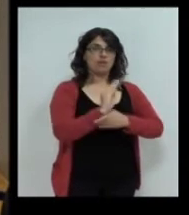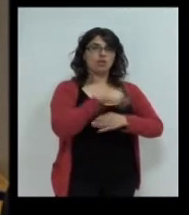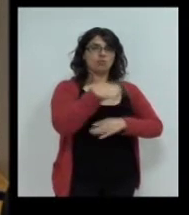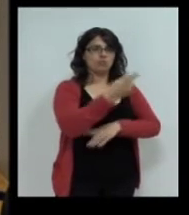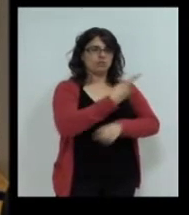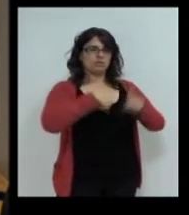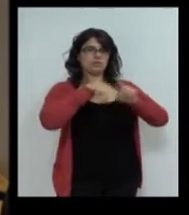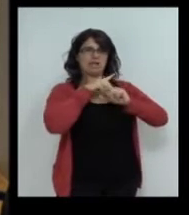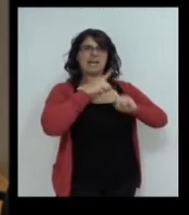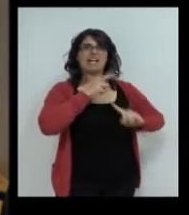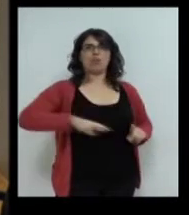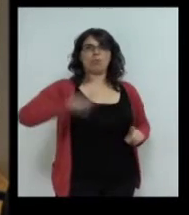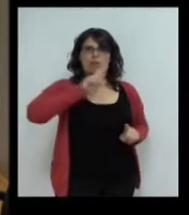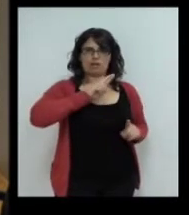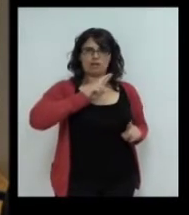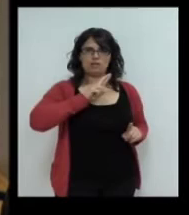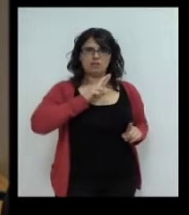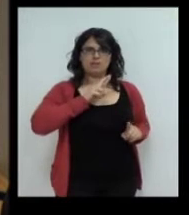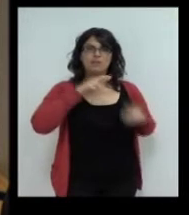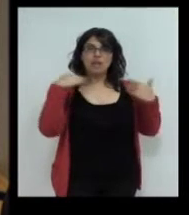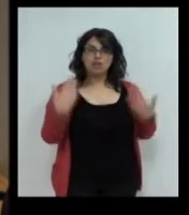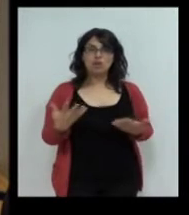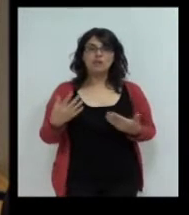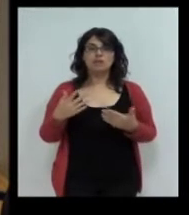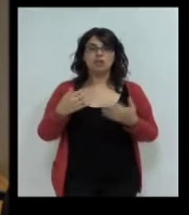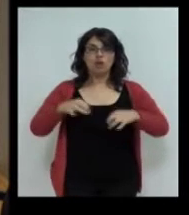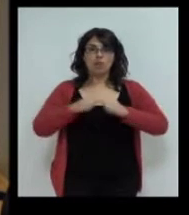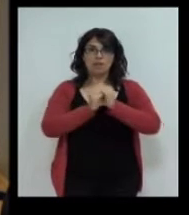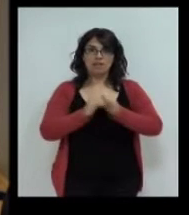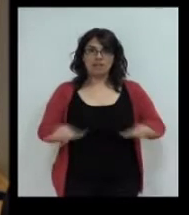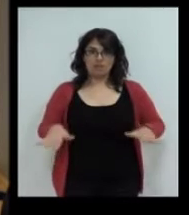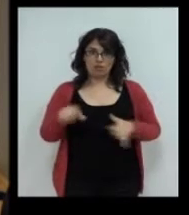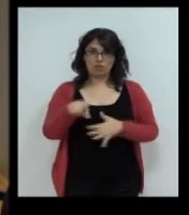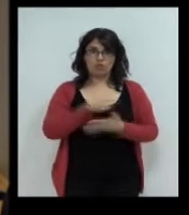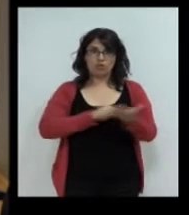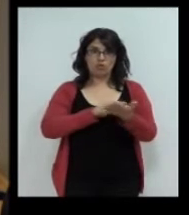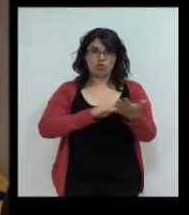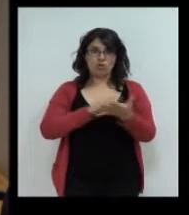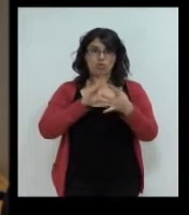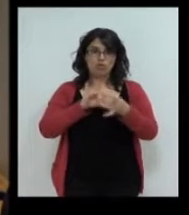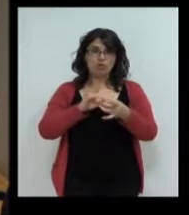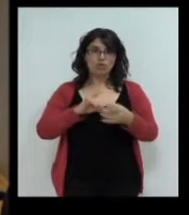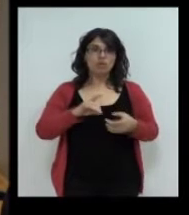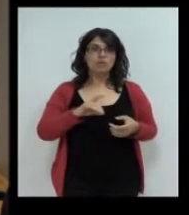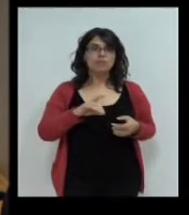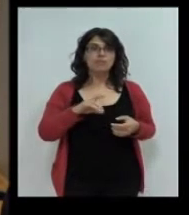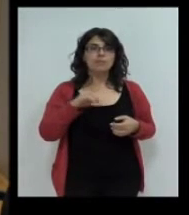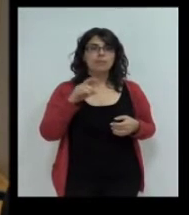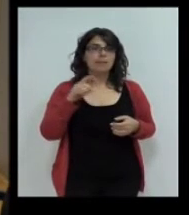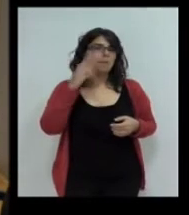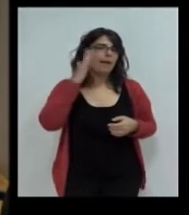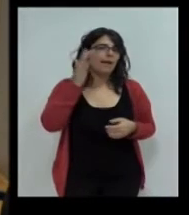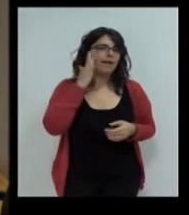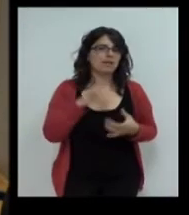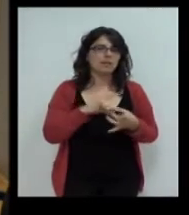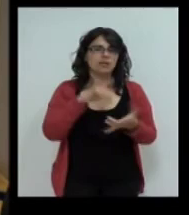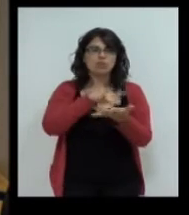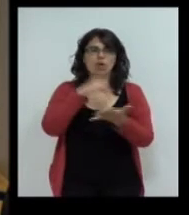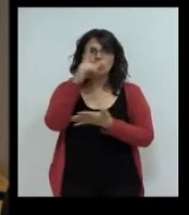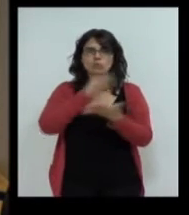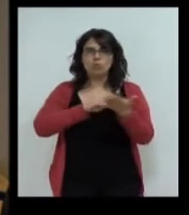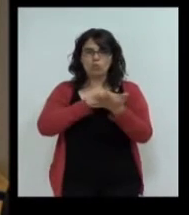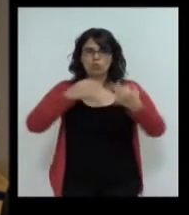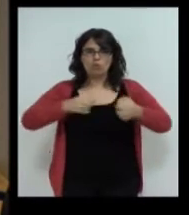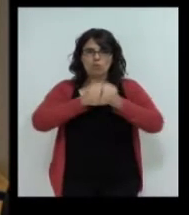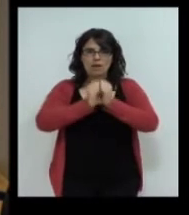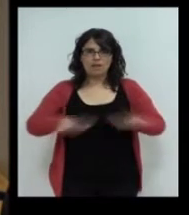es parte legítimo. legítima. Pero- Entonces, la solución en la normalización, que no llegan a ponerse de acuerdo, es, bueno, vamos a poner que existan, que una solución normalizada se